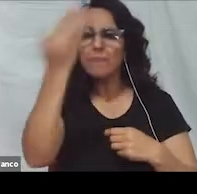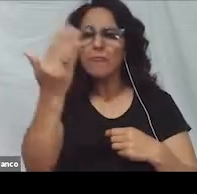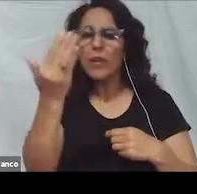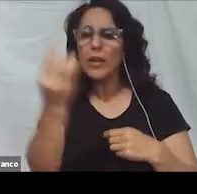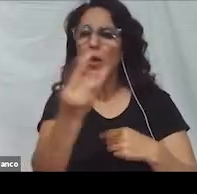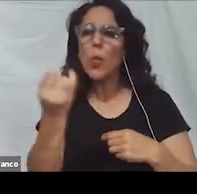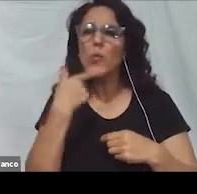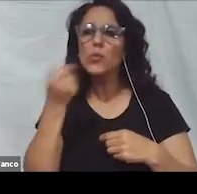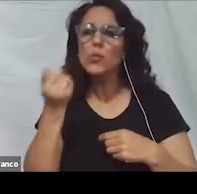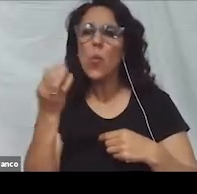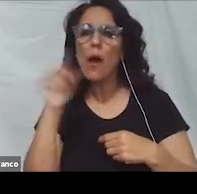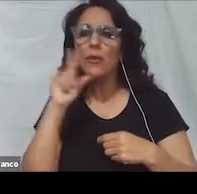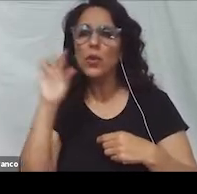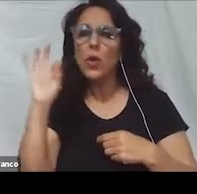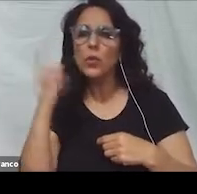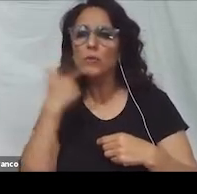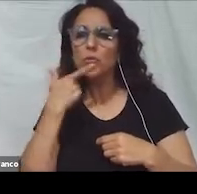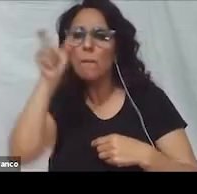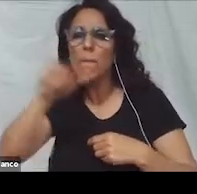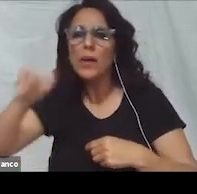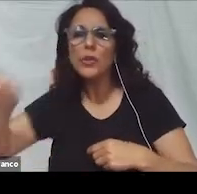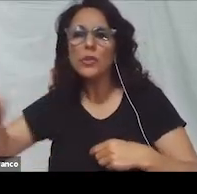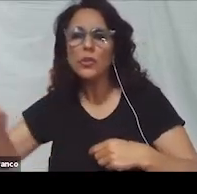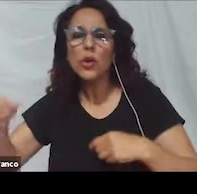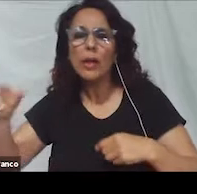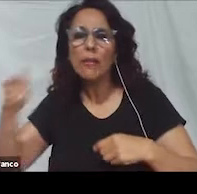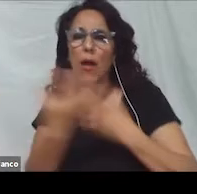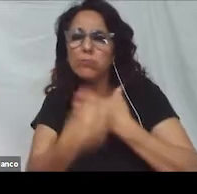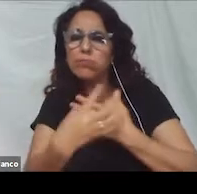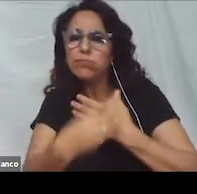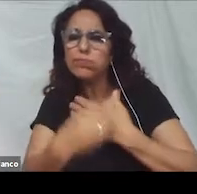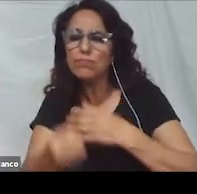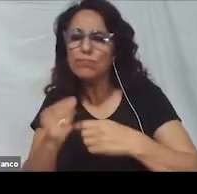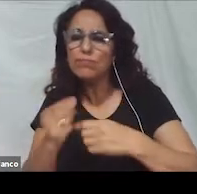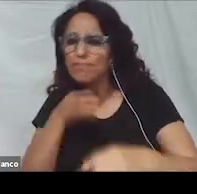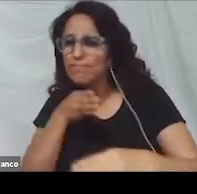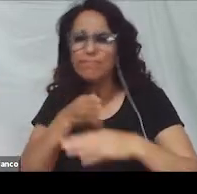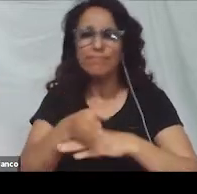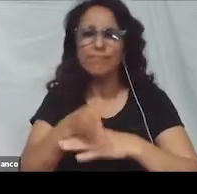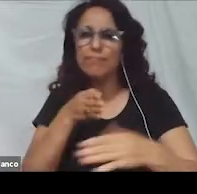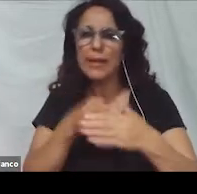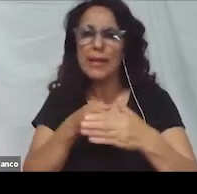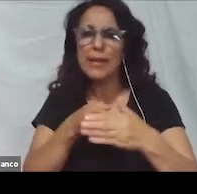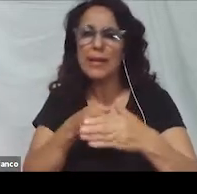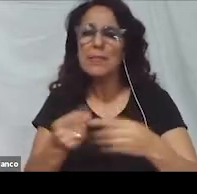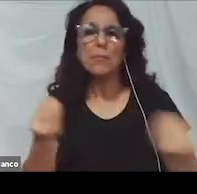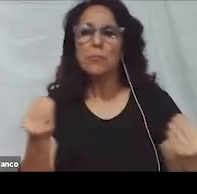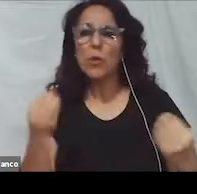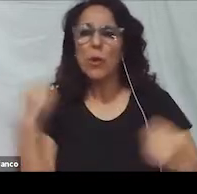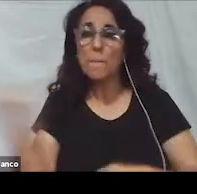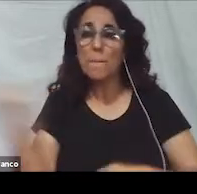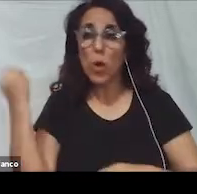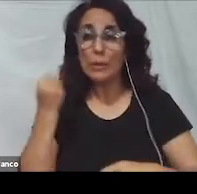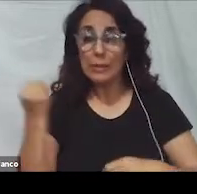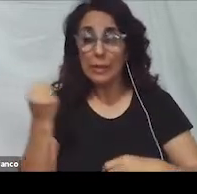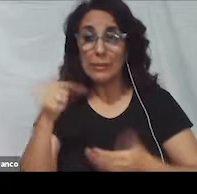los usuarios, ¿sí?, de nuestro sitio web o de nuestras aplicaciones. ¿Por qué? ¿Por qué nos importa tanto la accesibilidad de